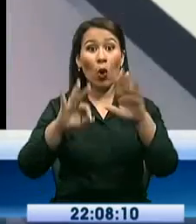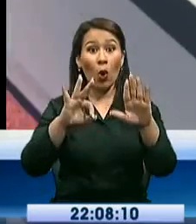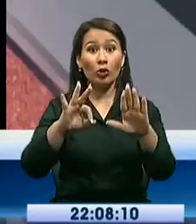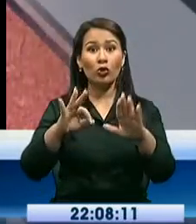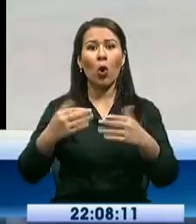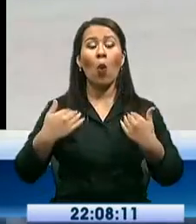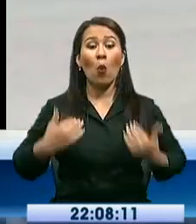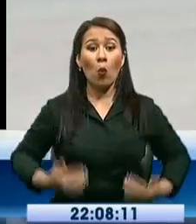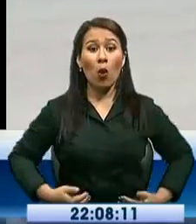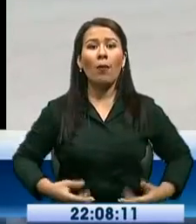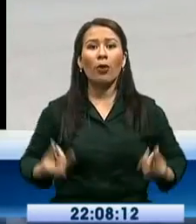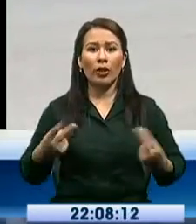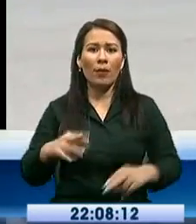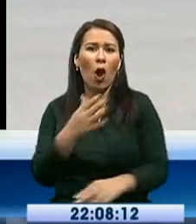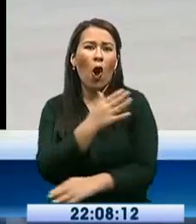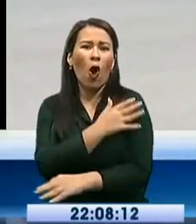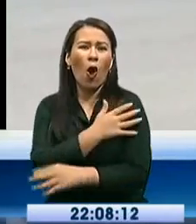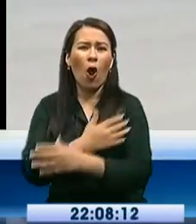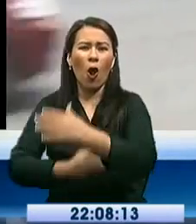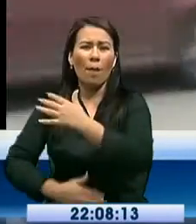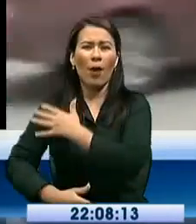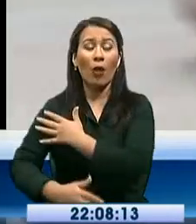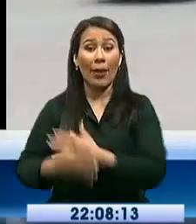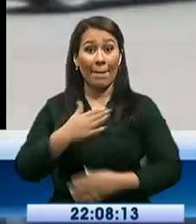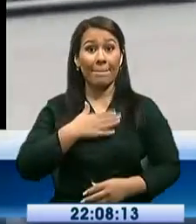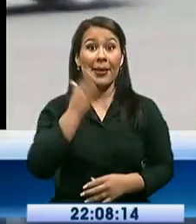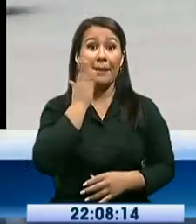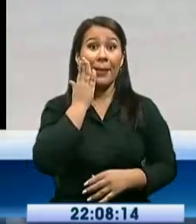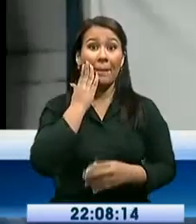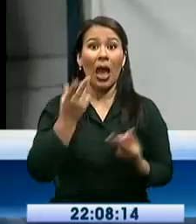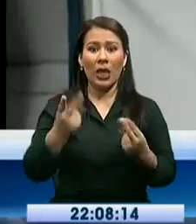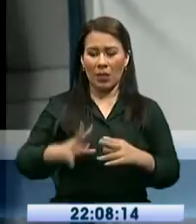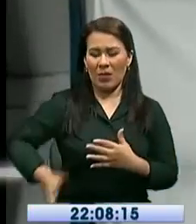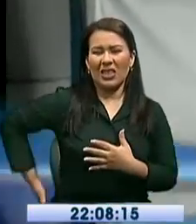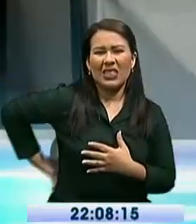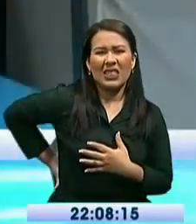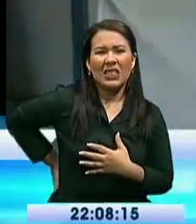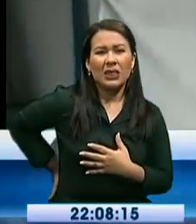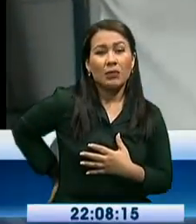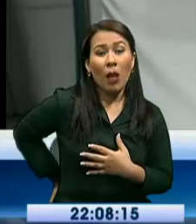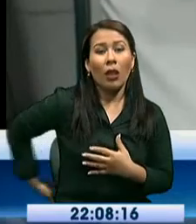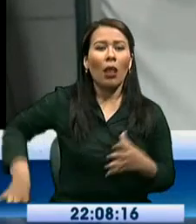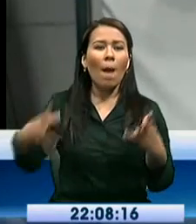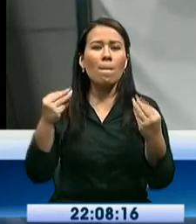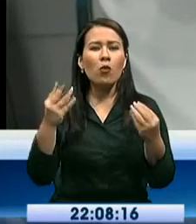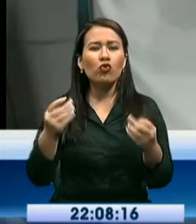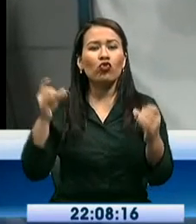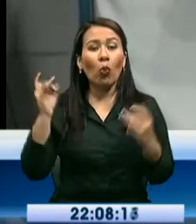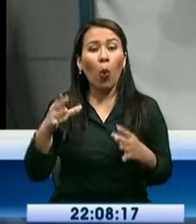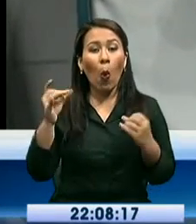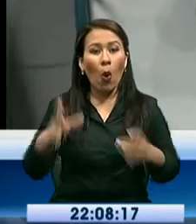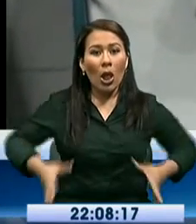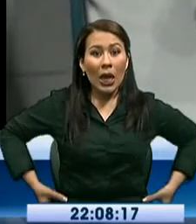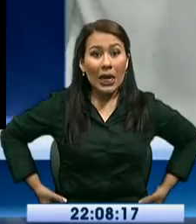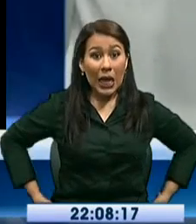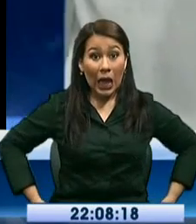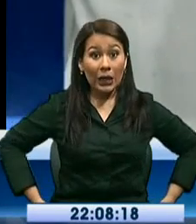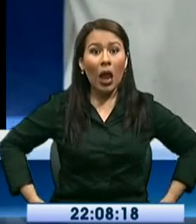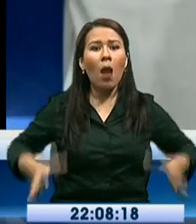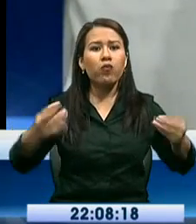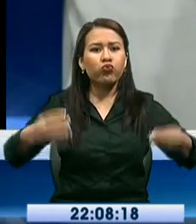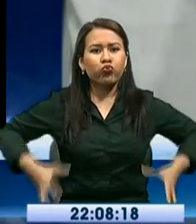su cuerpo. Mi mamá recibió el mayor golpe en la parte trasera, en la espalda, cadera y la pierna. Mi